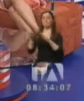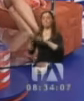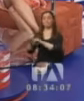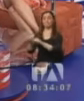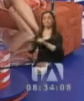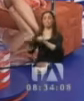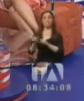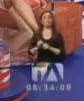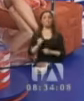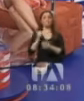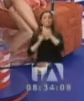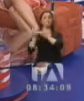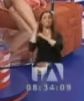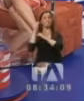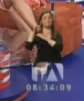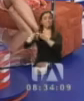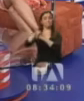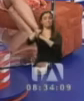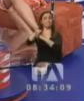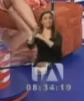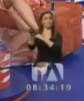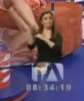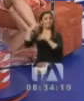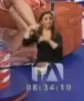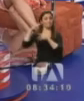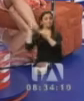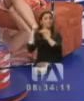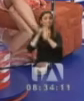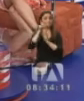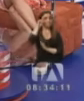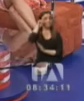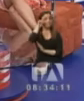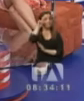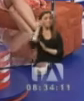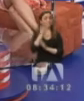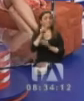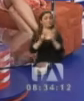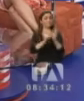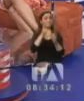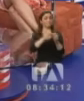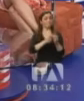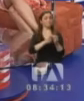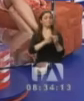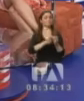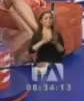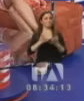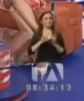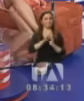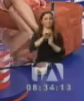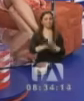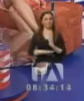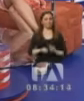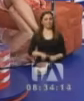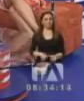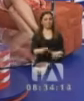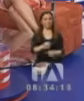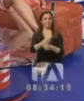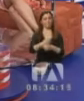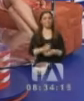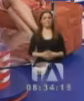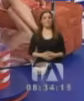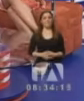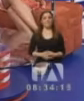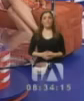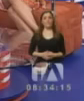dio en el Parque Bicentenario un evento muy especial para recordarle a la gente que los quiteños todavía quieren donar y lo van a seguir haciendo. Así es,